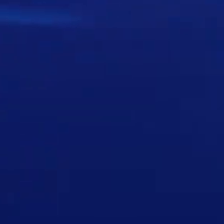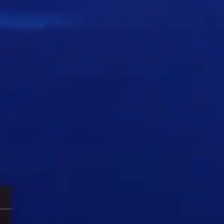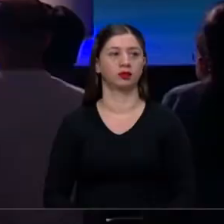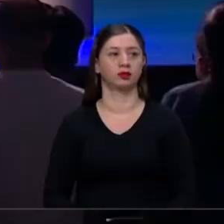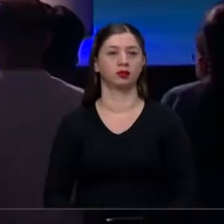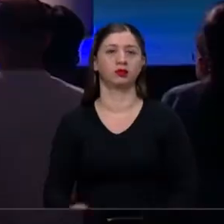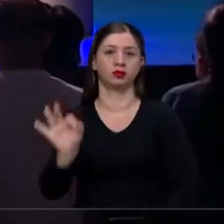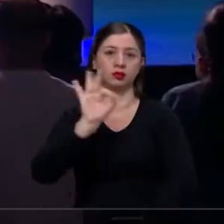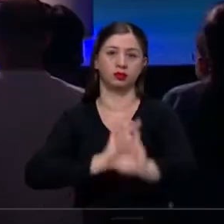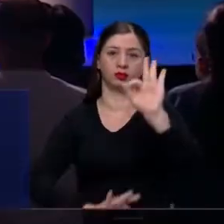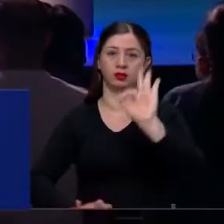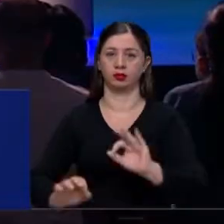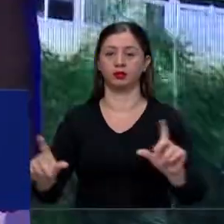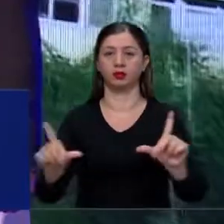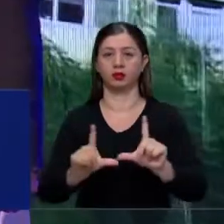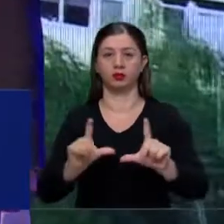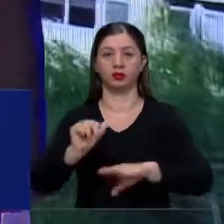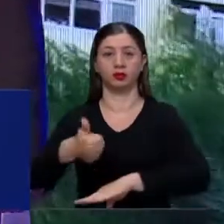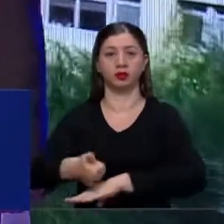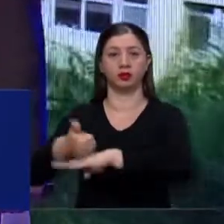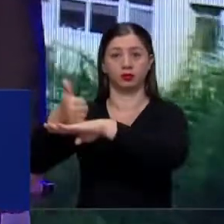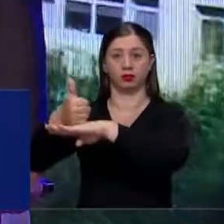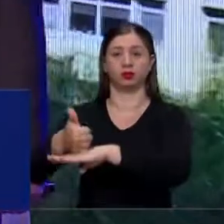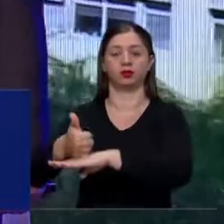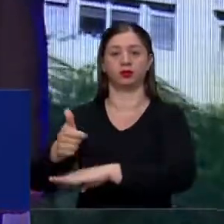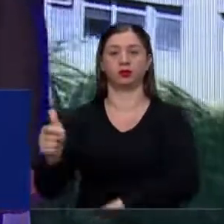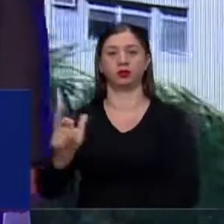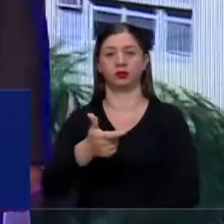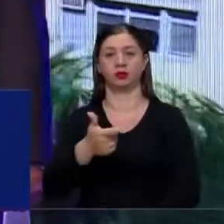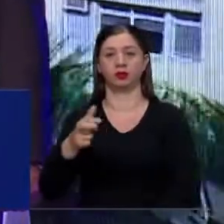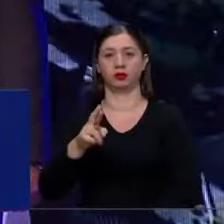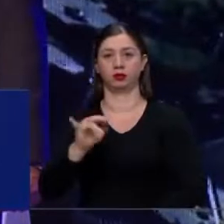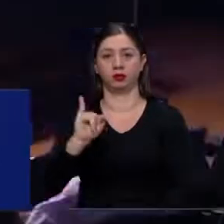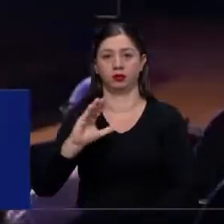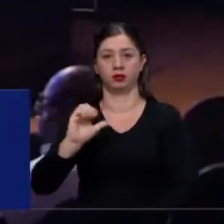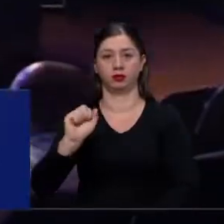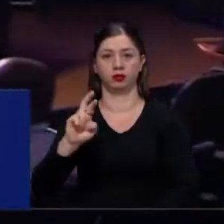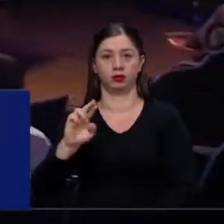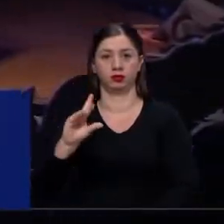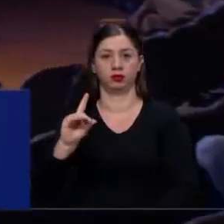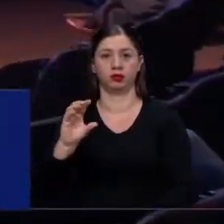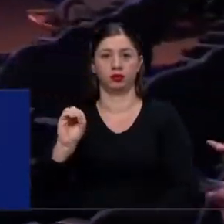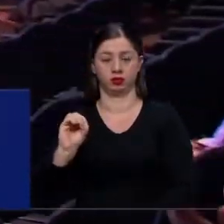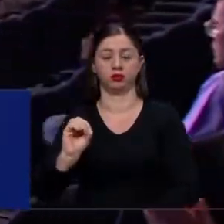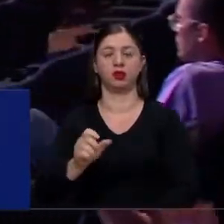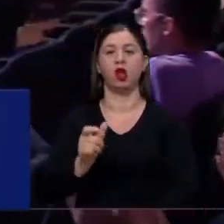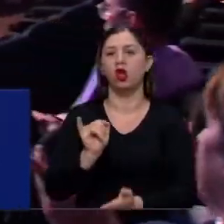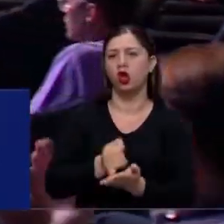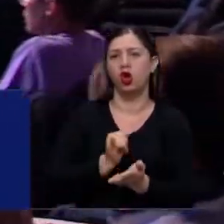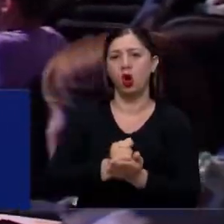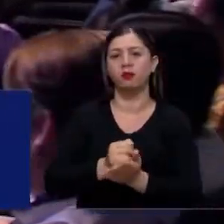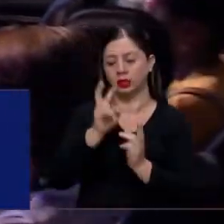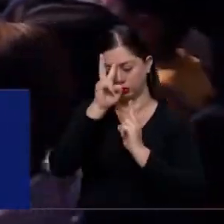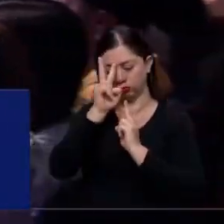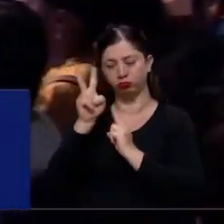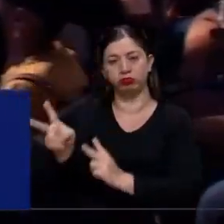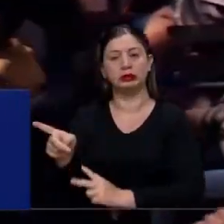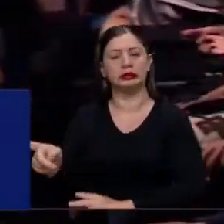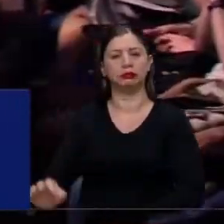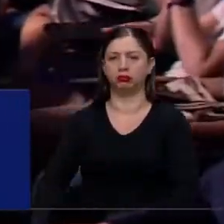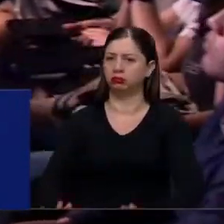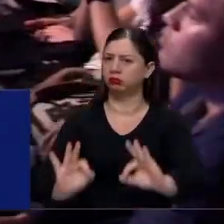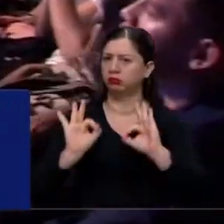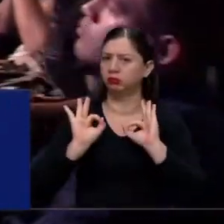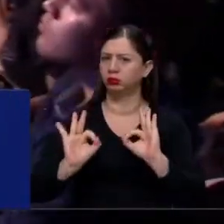El canal Telepacífico y su gerente Ricardo Bermúdez fueron reconocidos por el comité organizador del Mundial de Atletismo por la